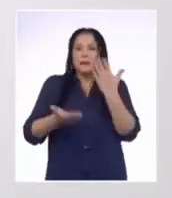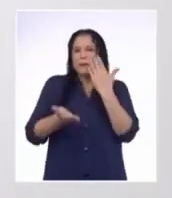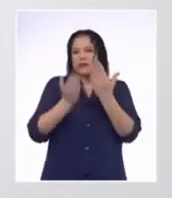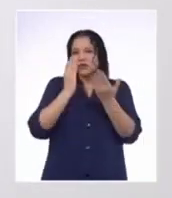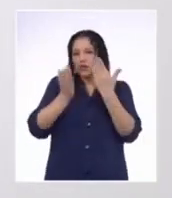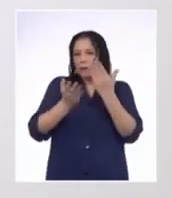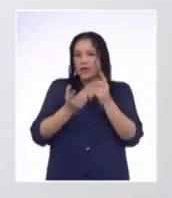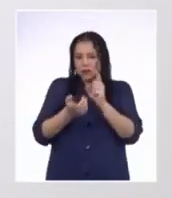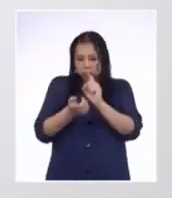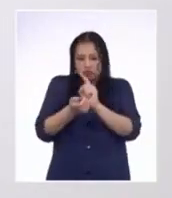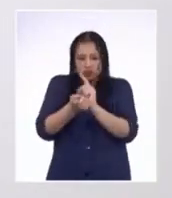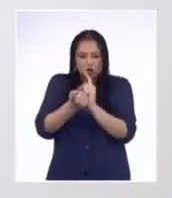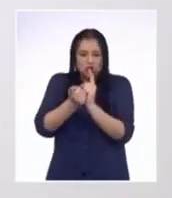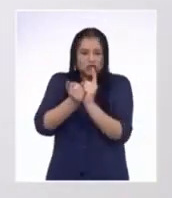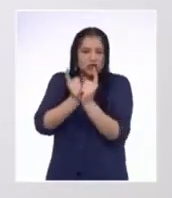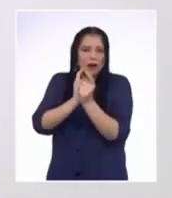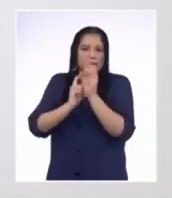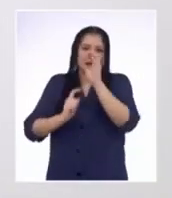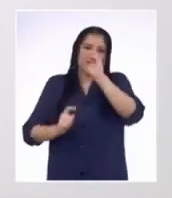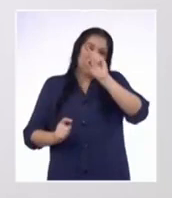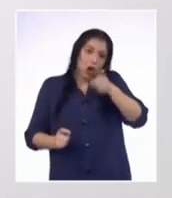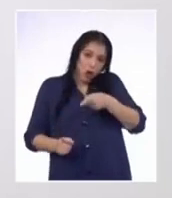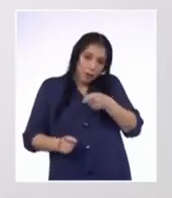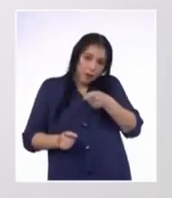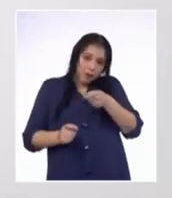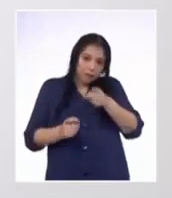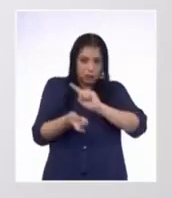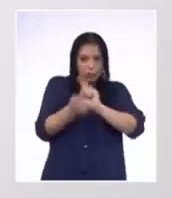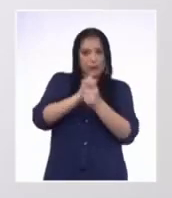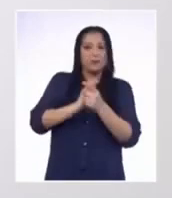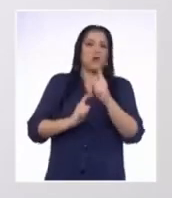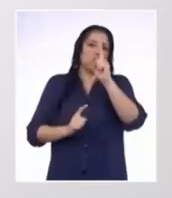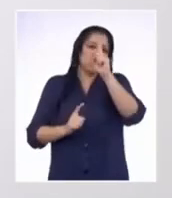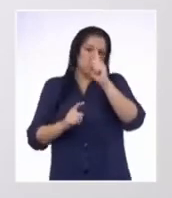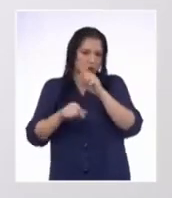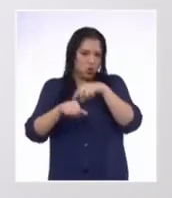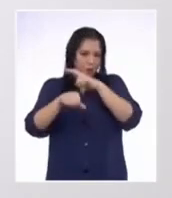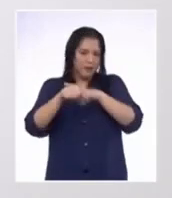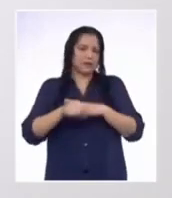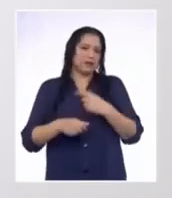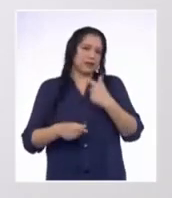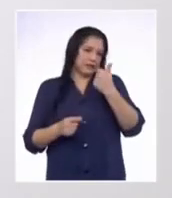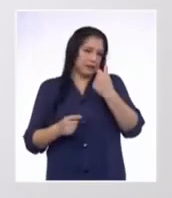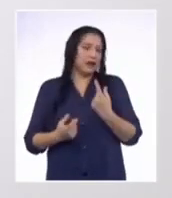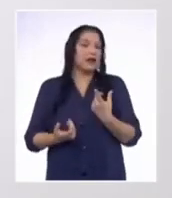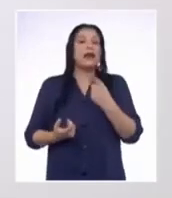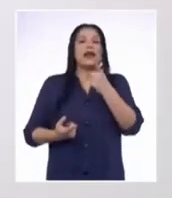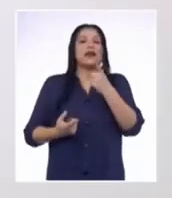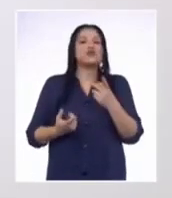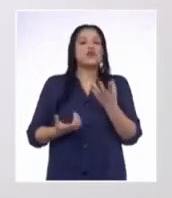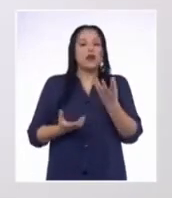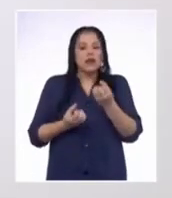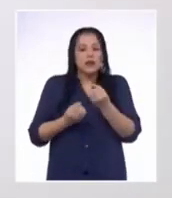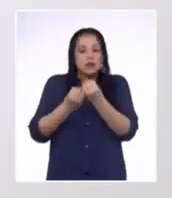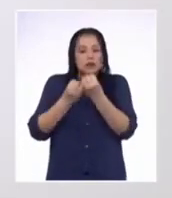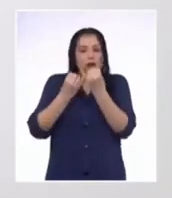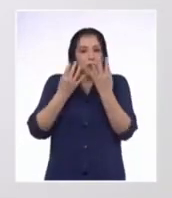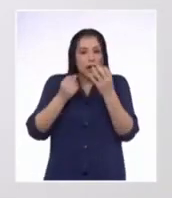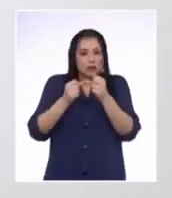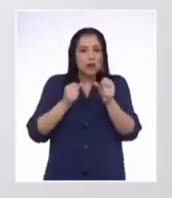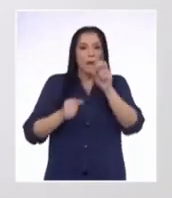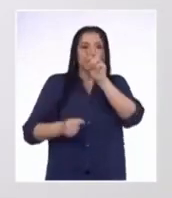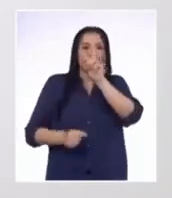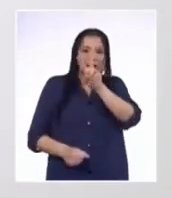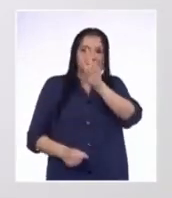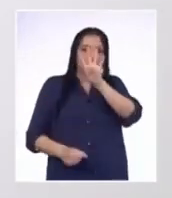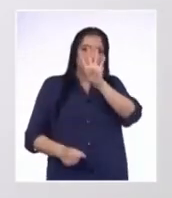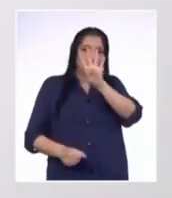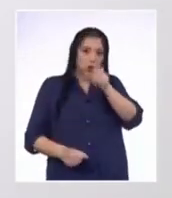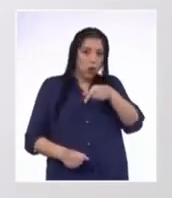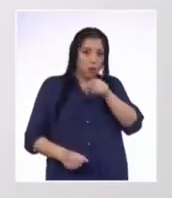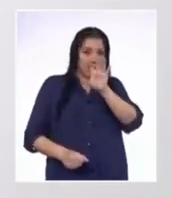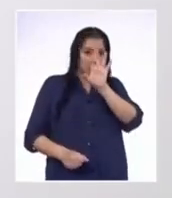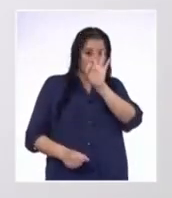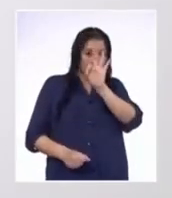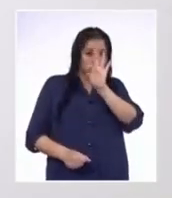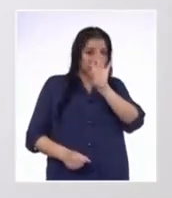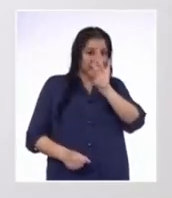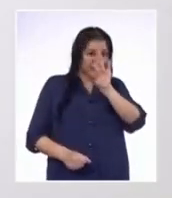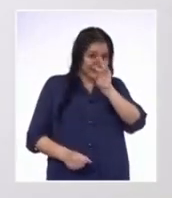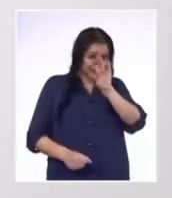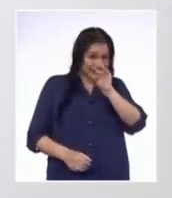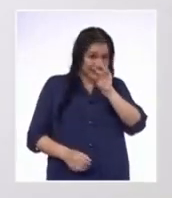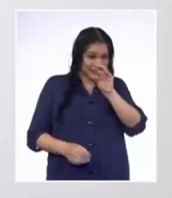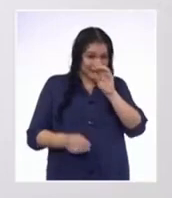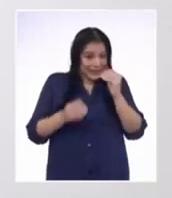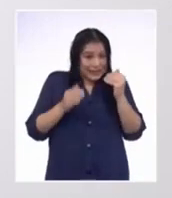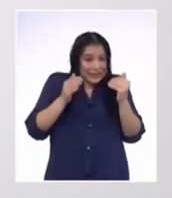por redondeo de los números decimales. Eso implica que el valor que has obtenido, 24,97,